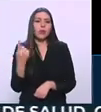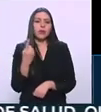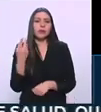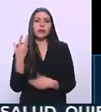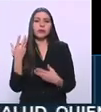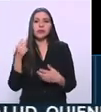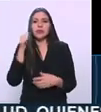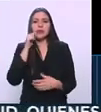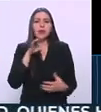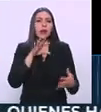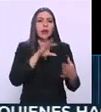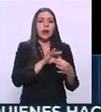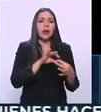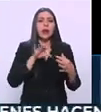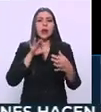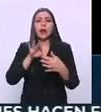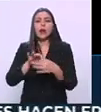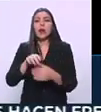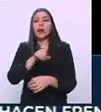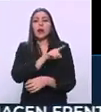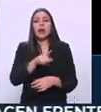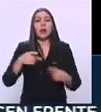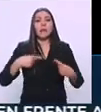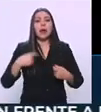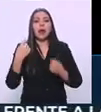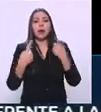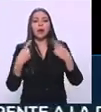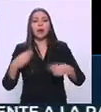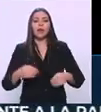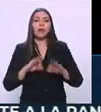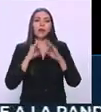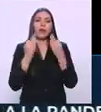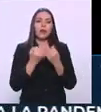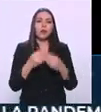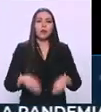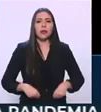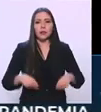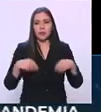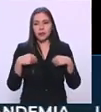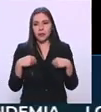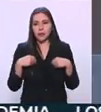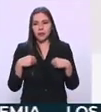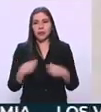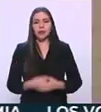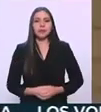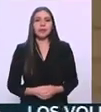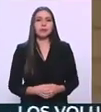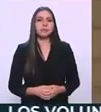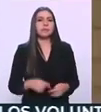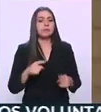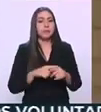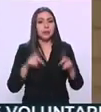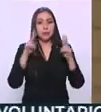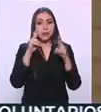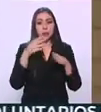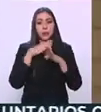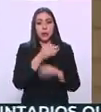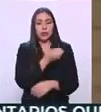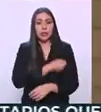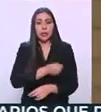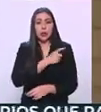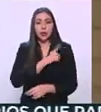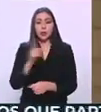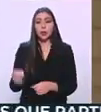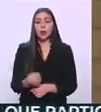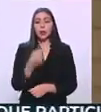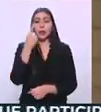muchos aspectos de la calidad de vida. Entonces, este es otro gran aspecto. En la salud, no solamente es el enfoque